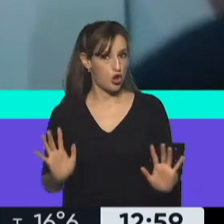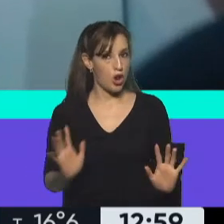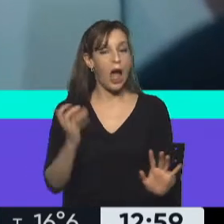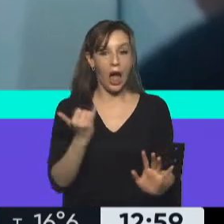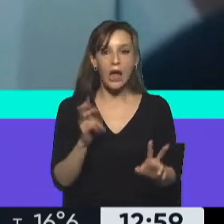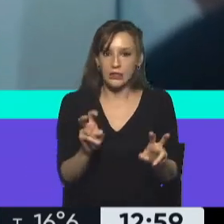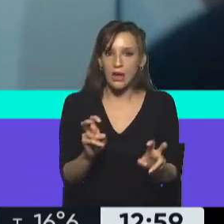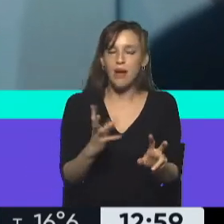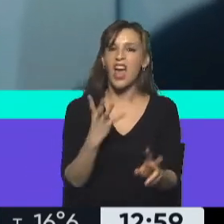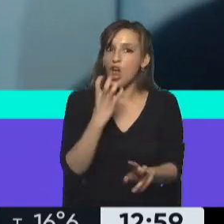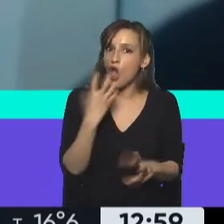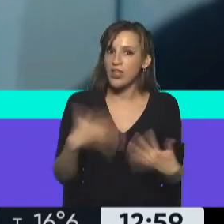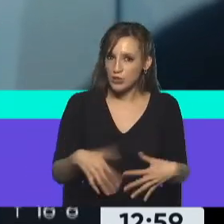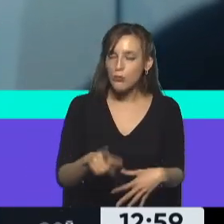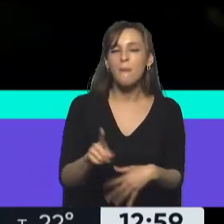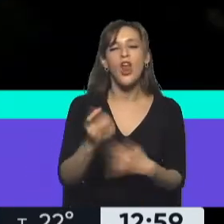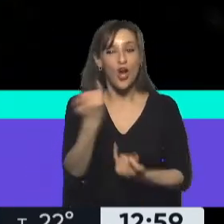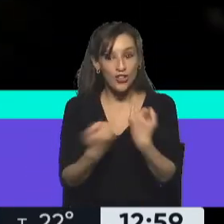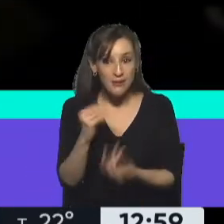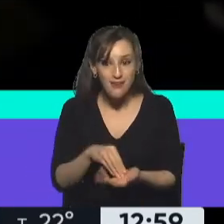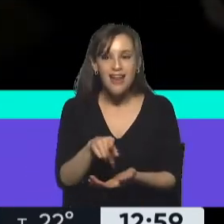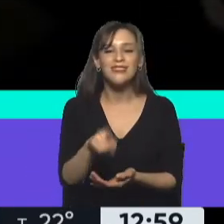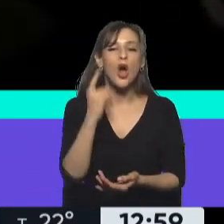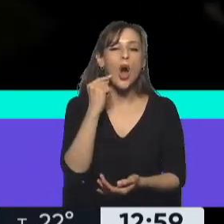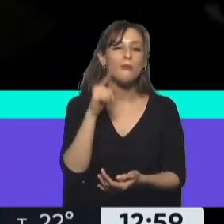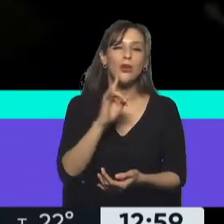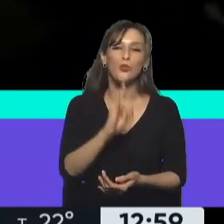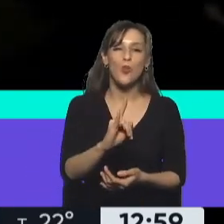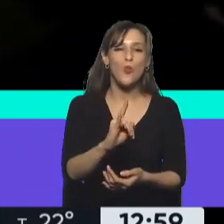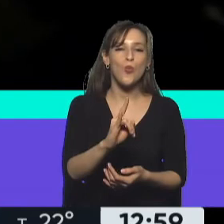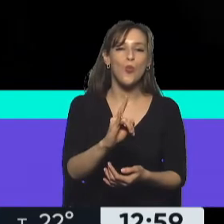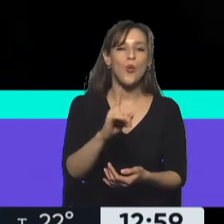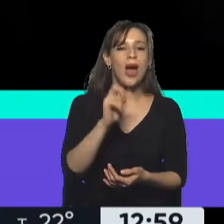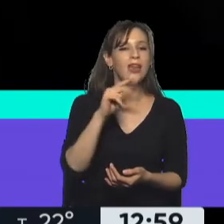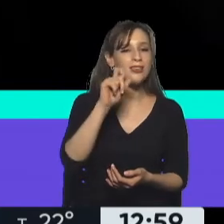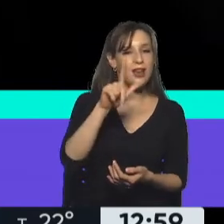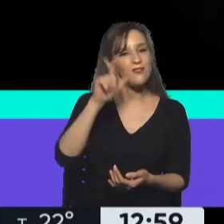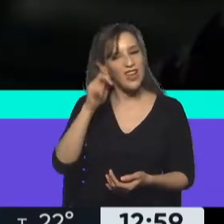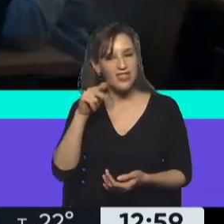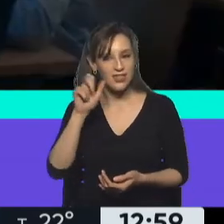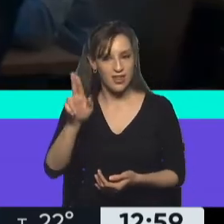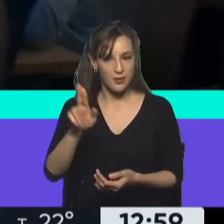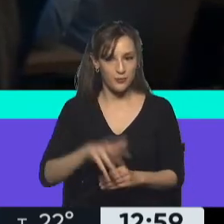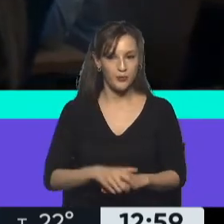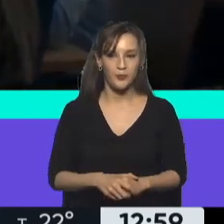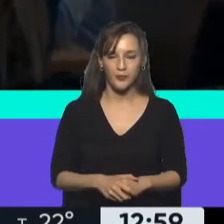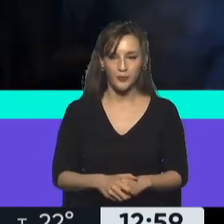thriller, mucho de erotismo, pero para contarnos más, el realizador, ópera prima de Daniel Werner, Amor Bandido.